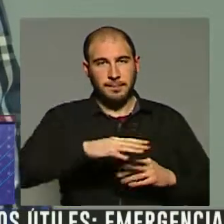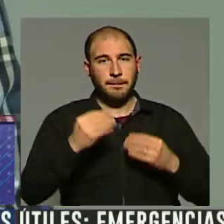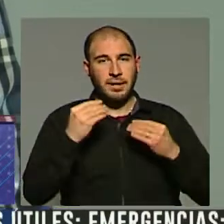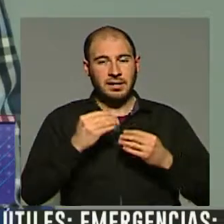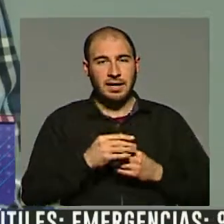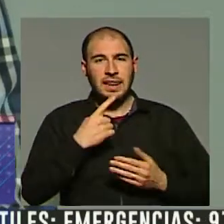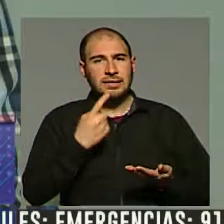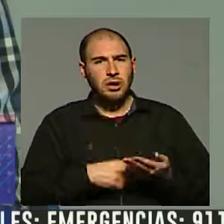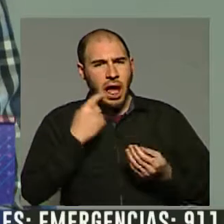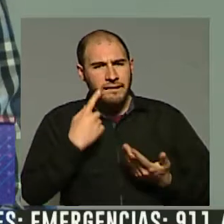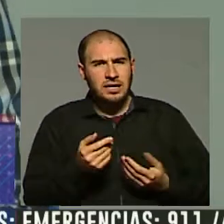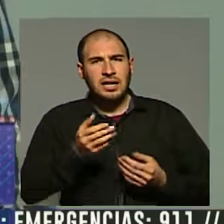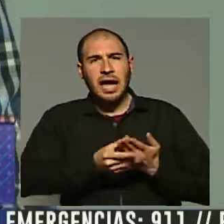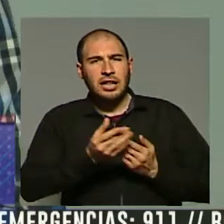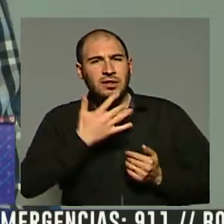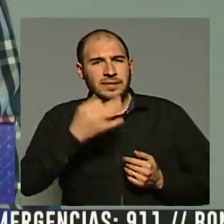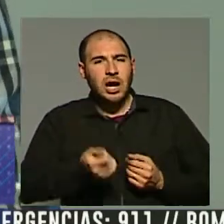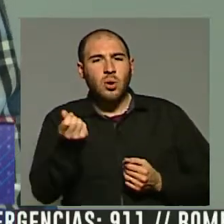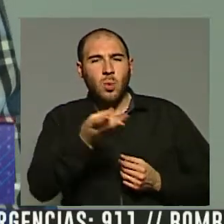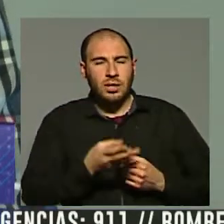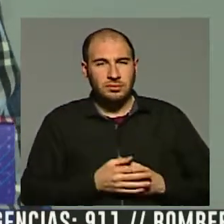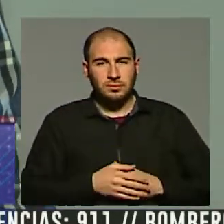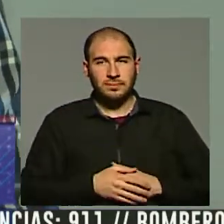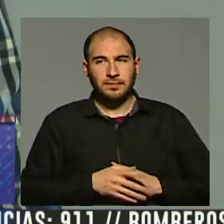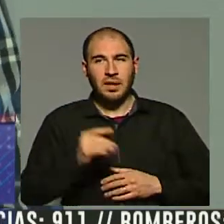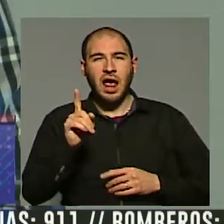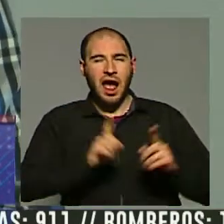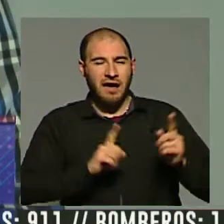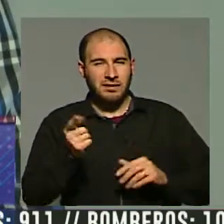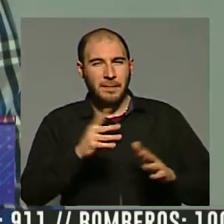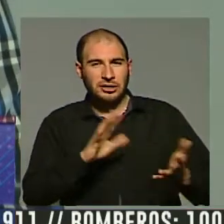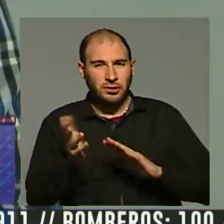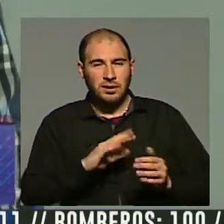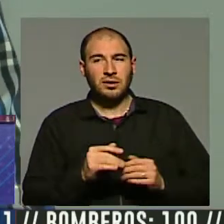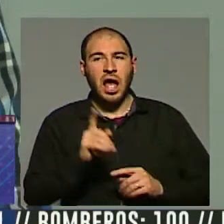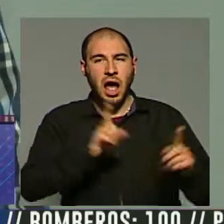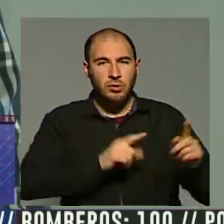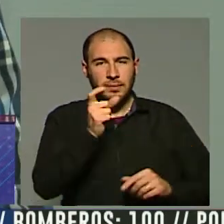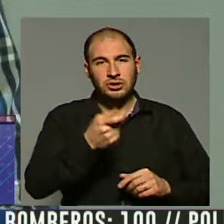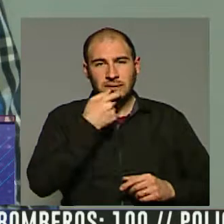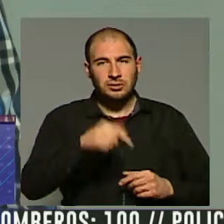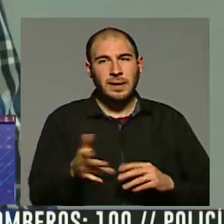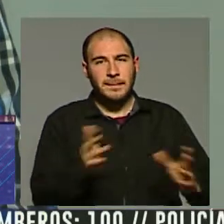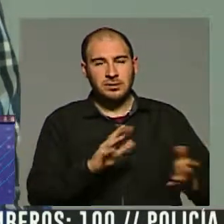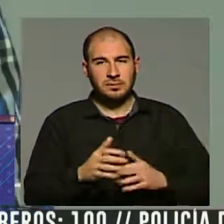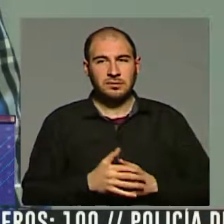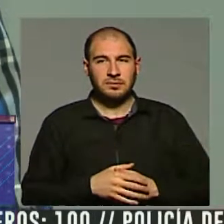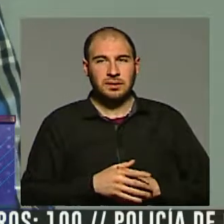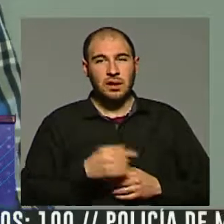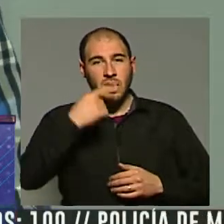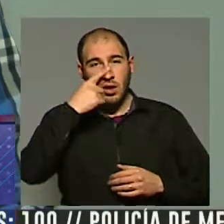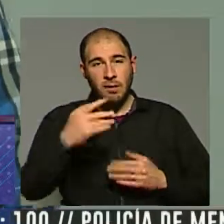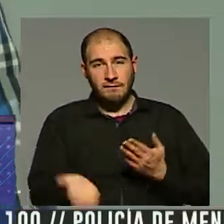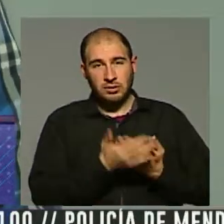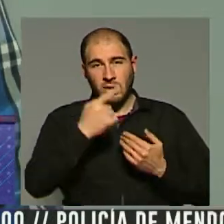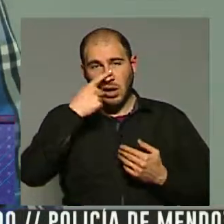a determinar cuál es el consumo real y no estimado, como en algunos casos les tocó padecer a algunos mendocinos en las últimas